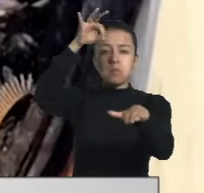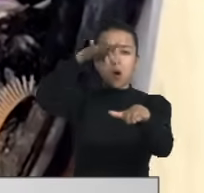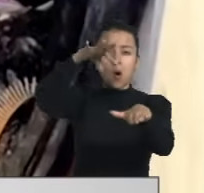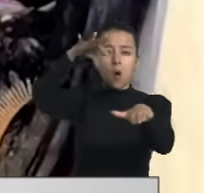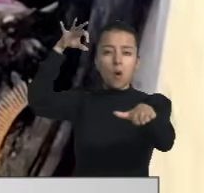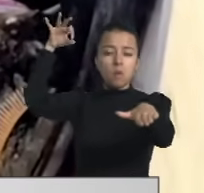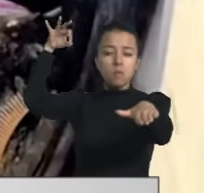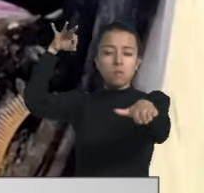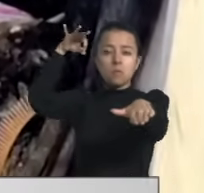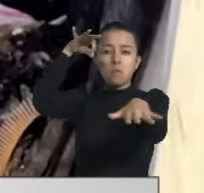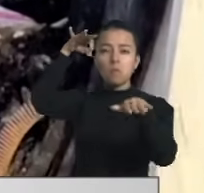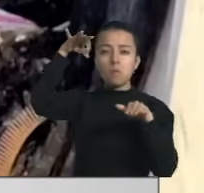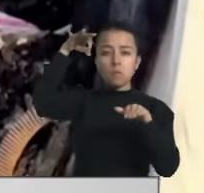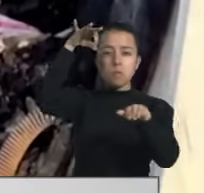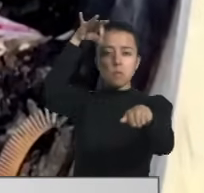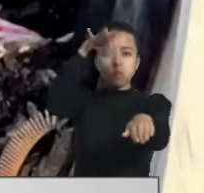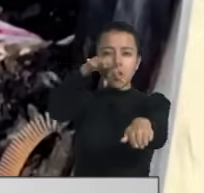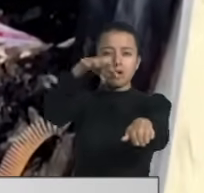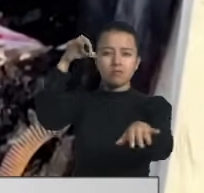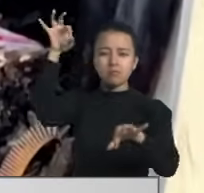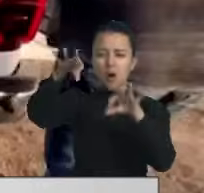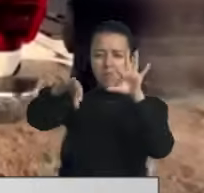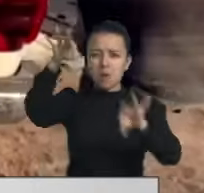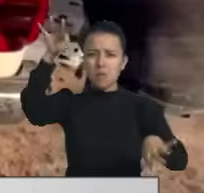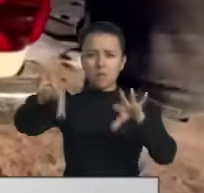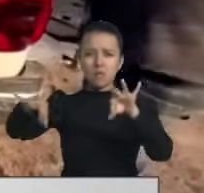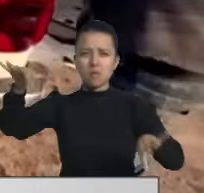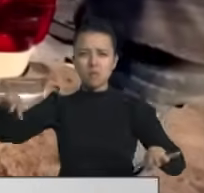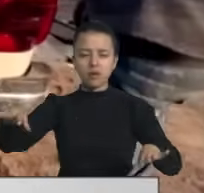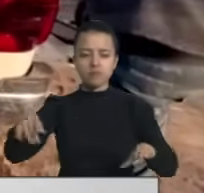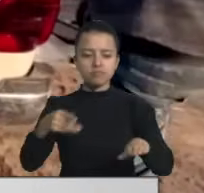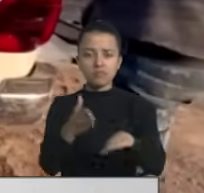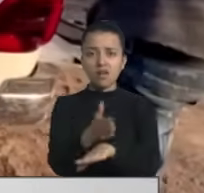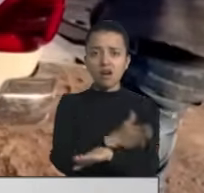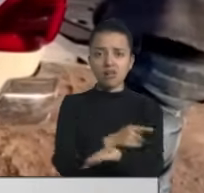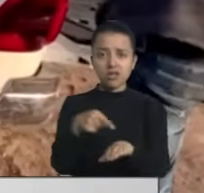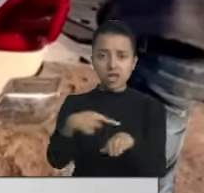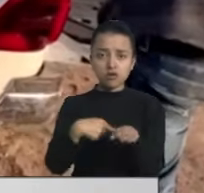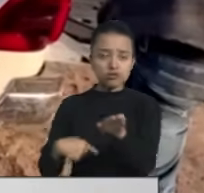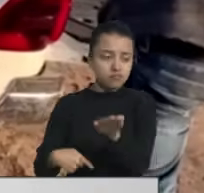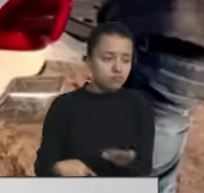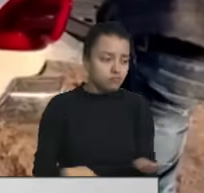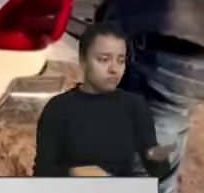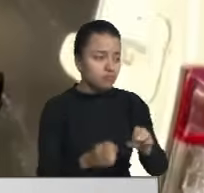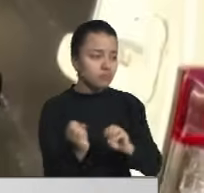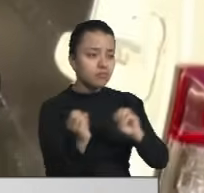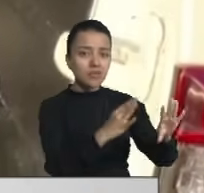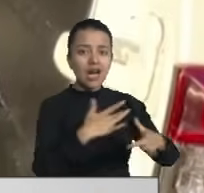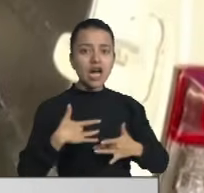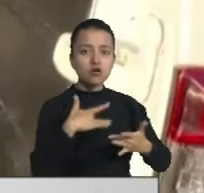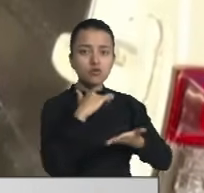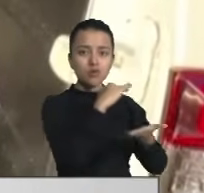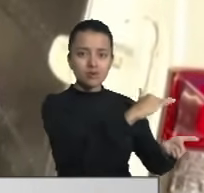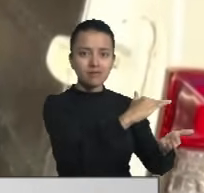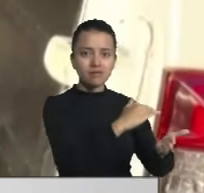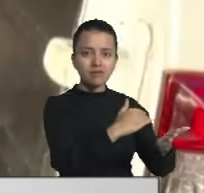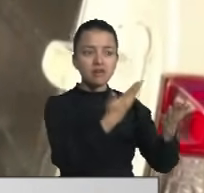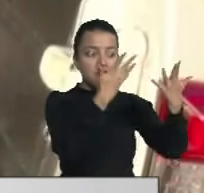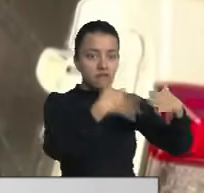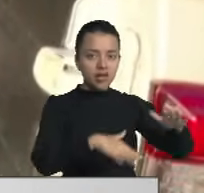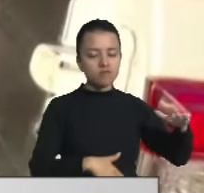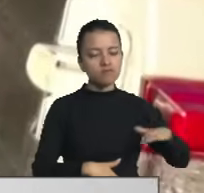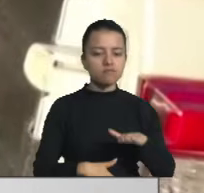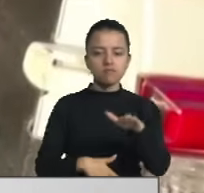al-Balá, después de descargar más de 100 toneladas de ayuda humanitaria que llegó a Gaza por mar. Así lo confirmó la